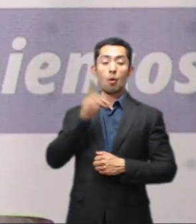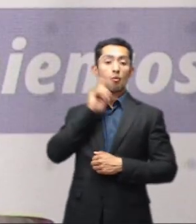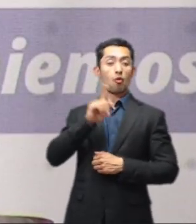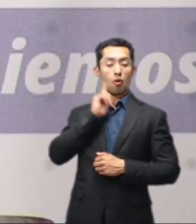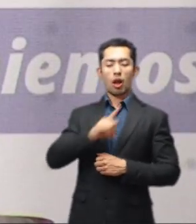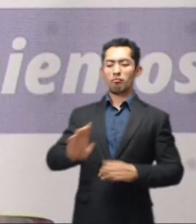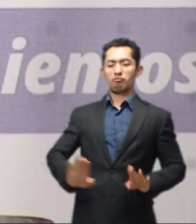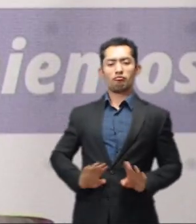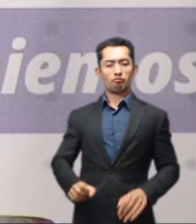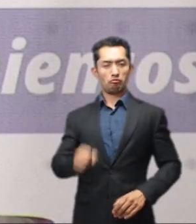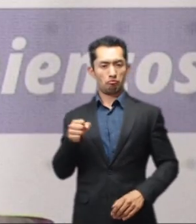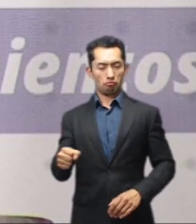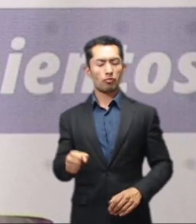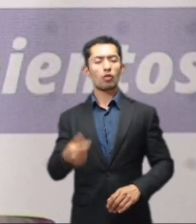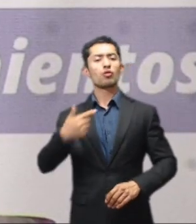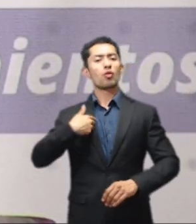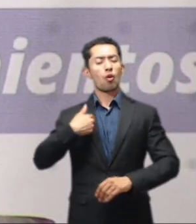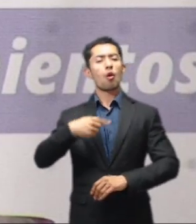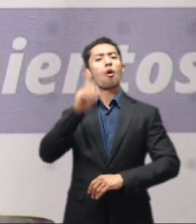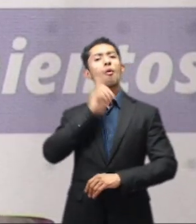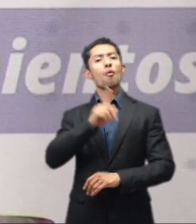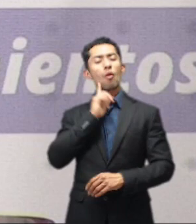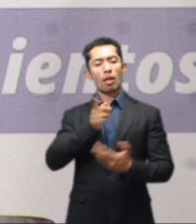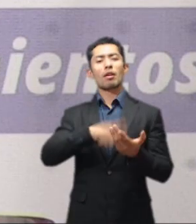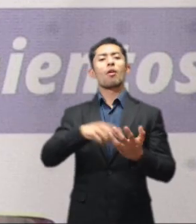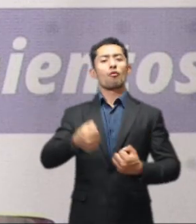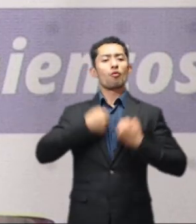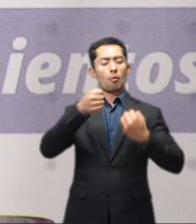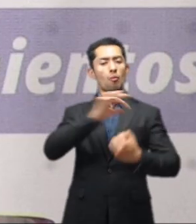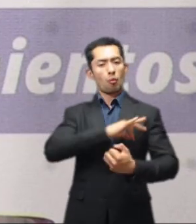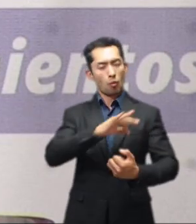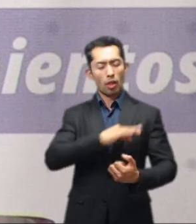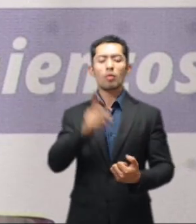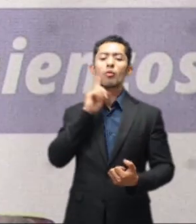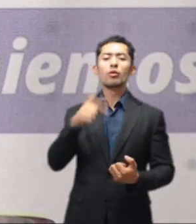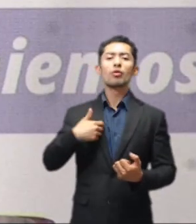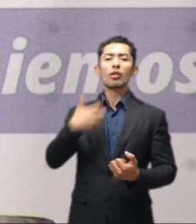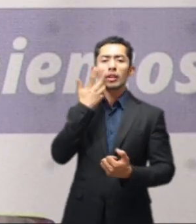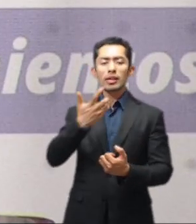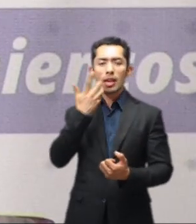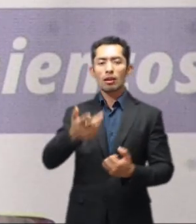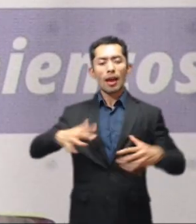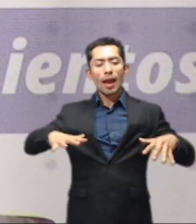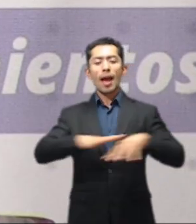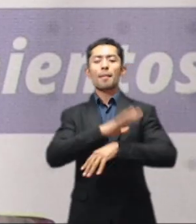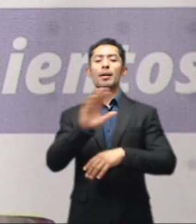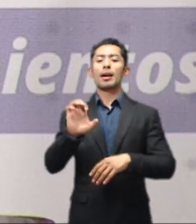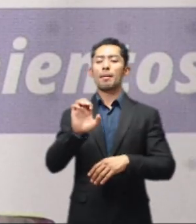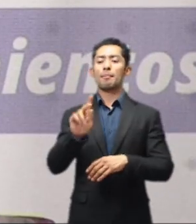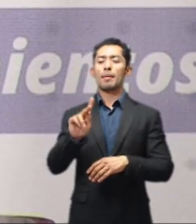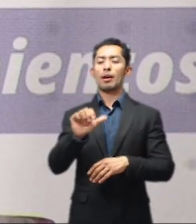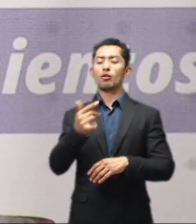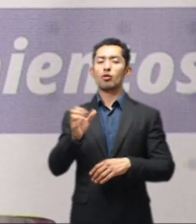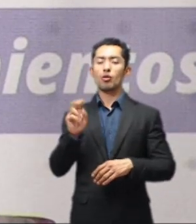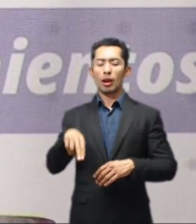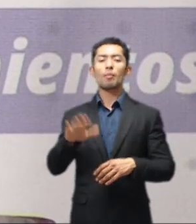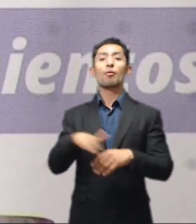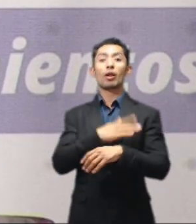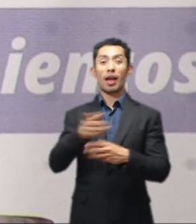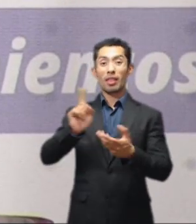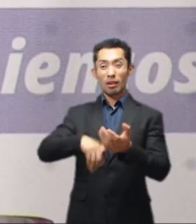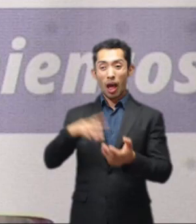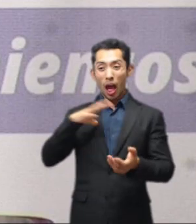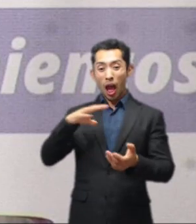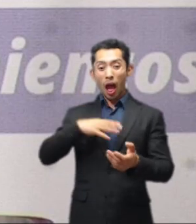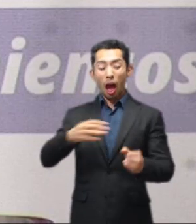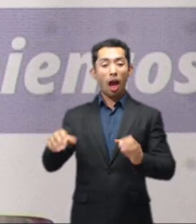mujer de carácter una mujer de fortaleza una mujer que quiere llegar a cambiar paso yucan porque el desarrollo de paso yucan